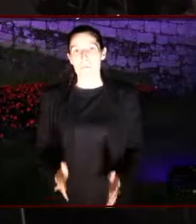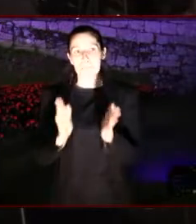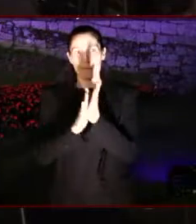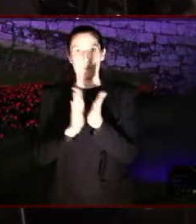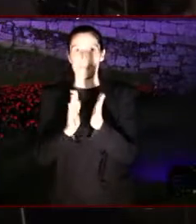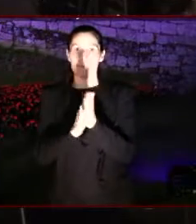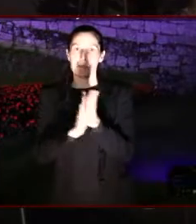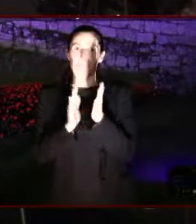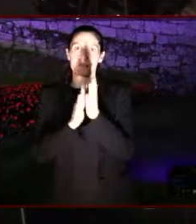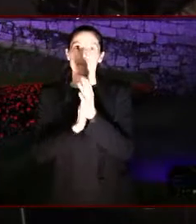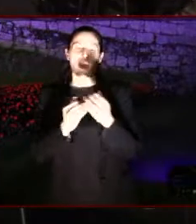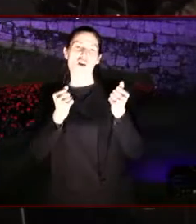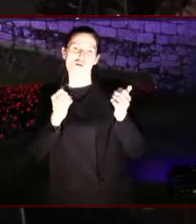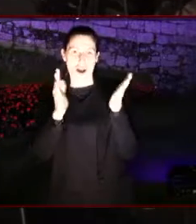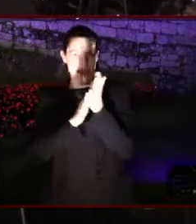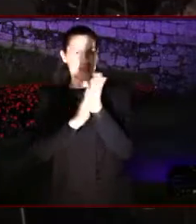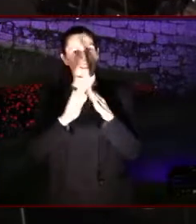Un fuerte aplauso para Sia.